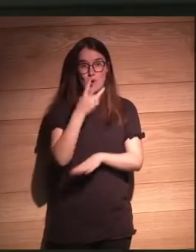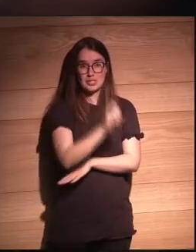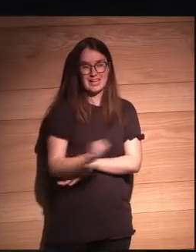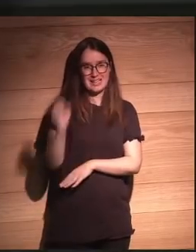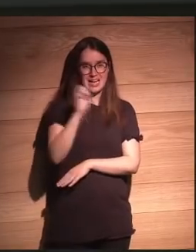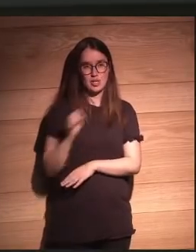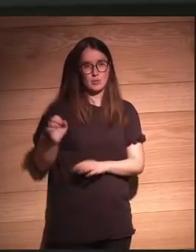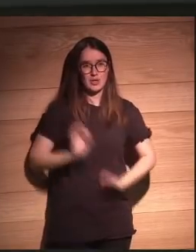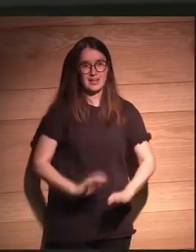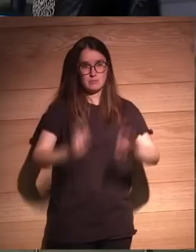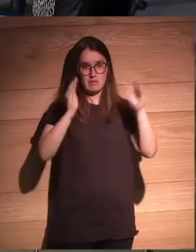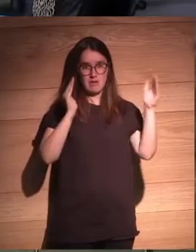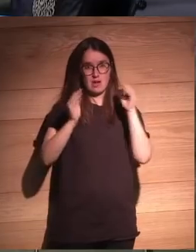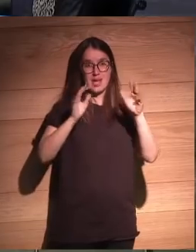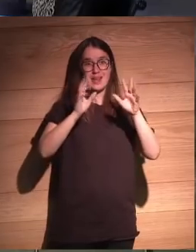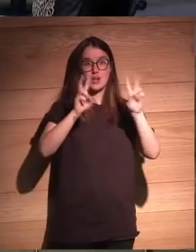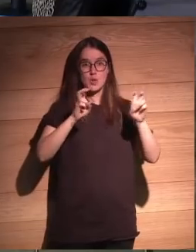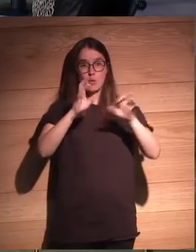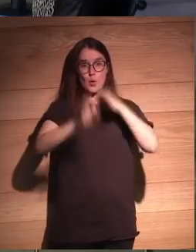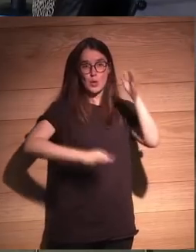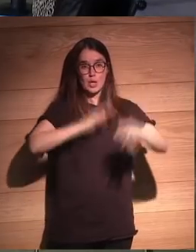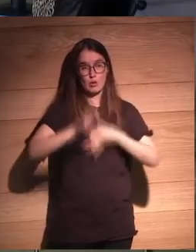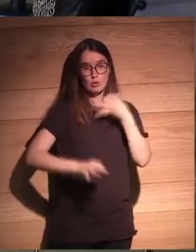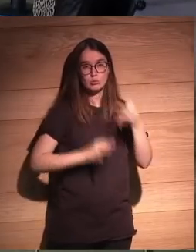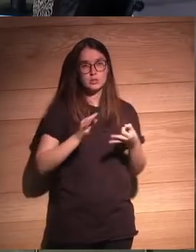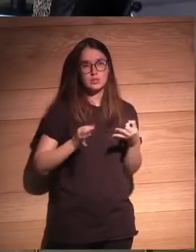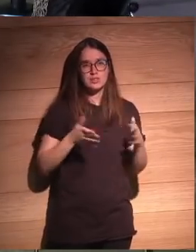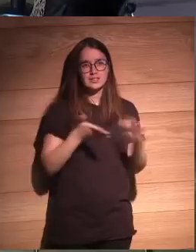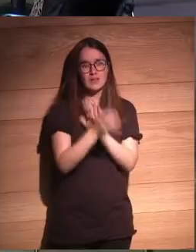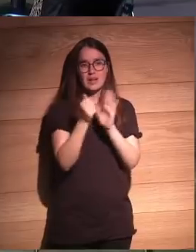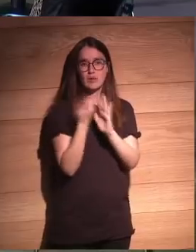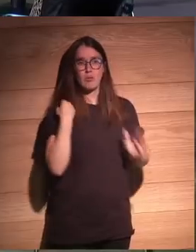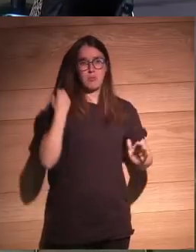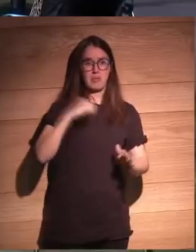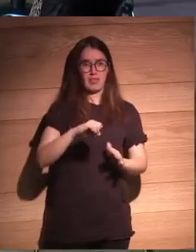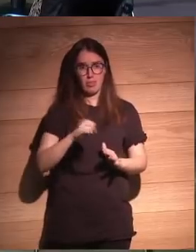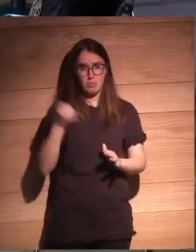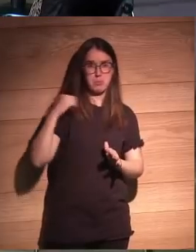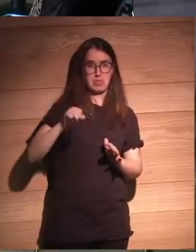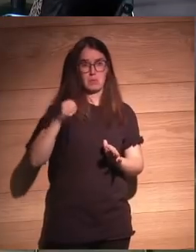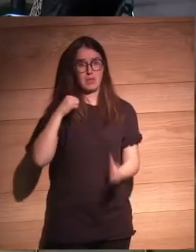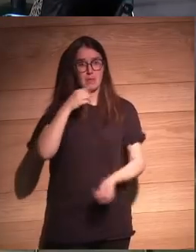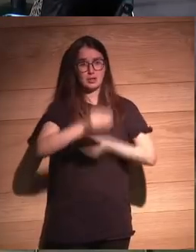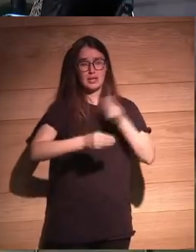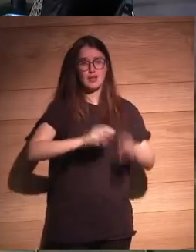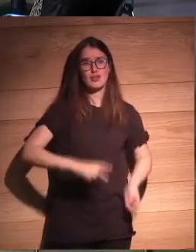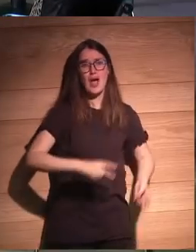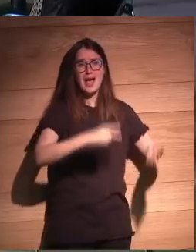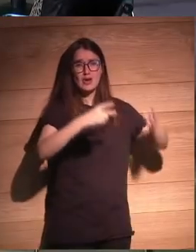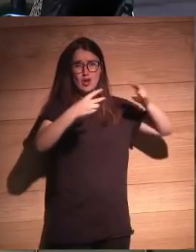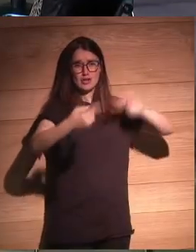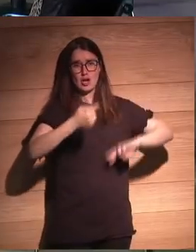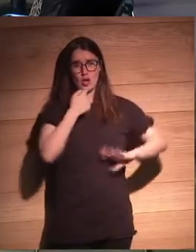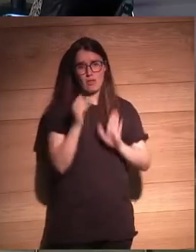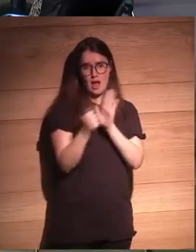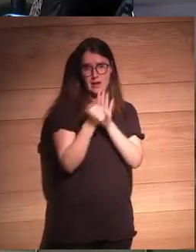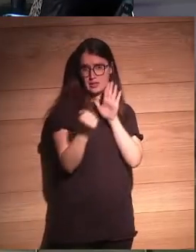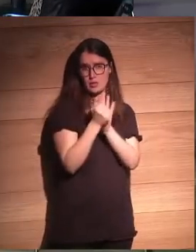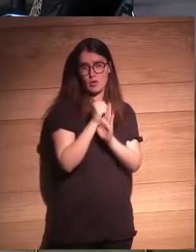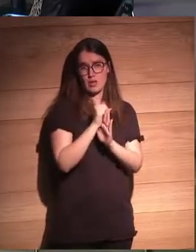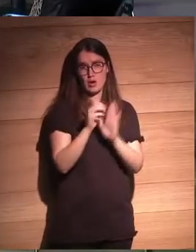pero sobre todo vamos a centrarnos en el nuevo ciclo, que no solo incumplen ese artículo, sino que precisamente están haciendo todo lo contrario que dicen estos artículos